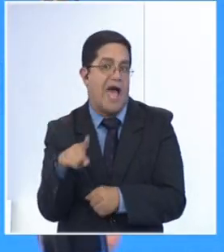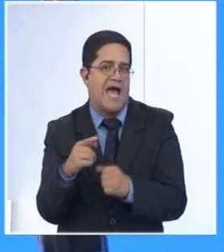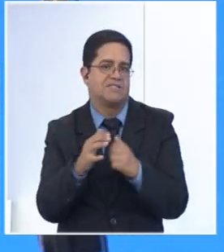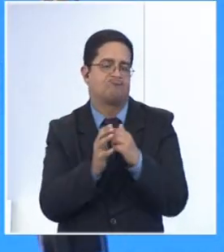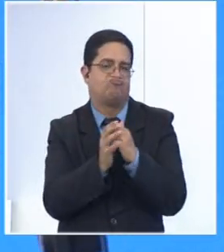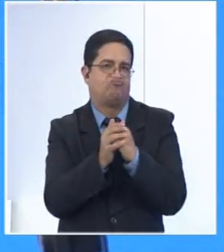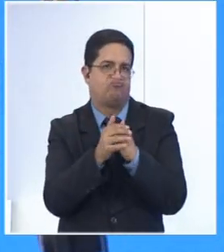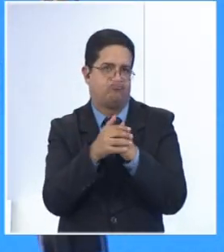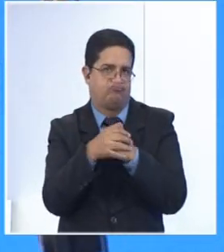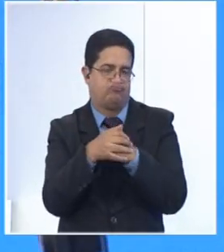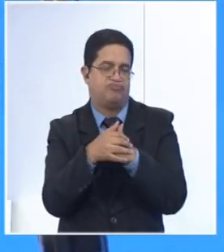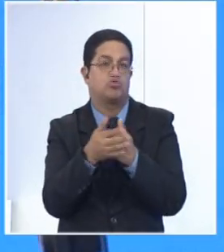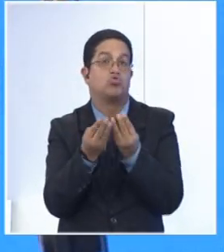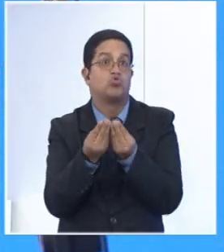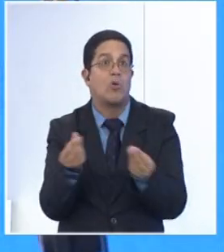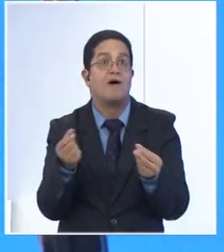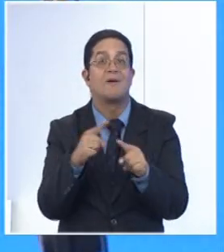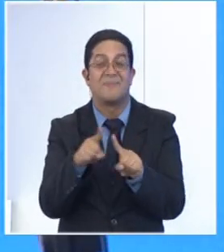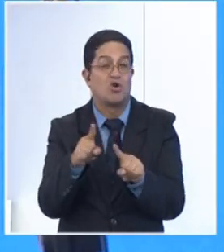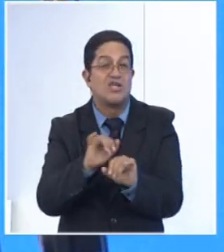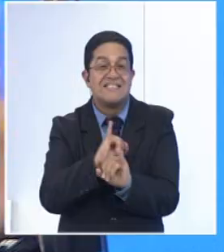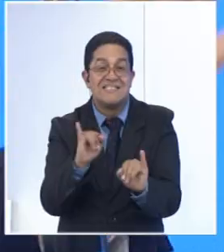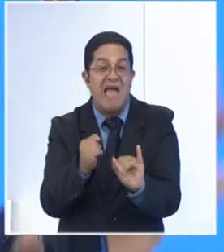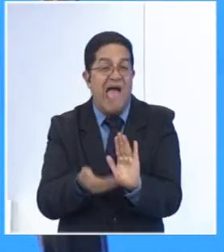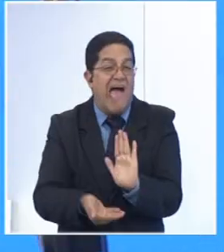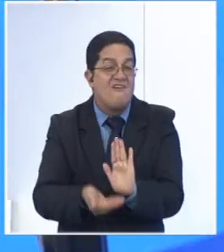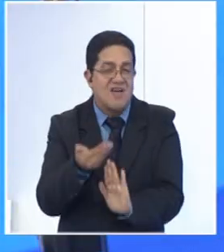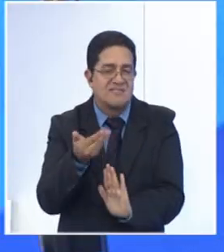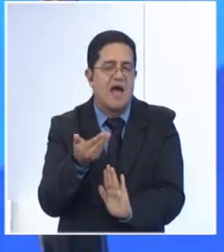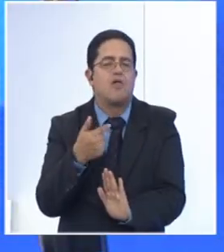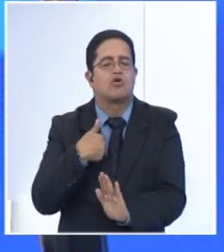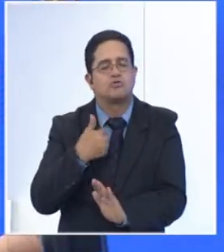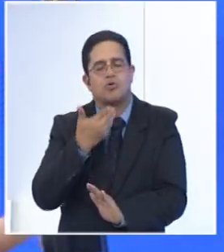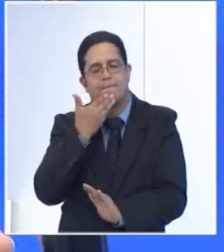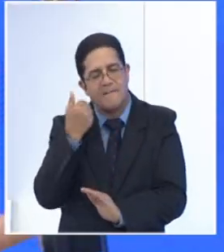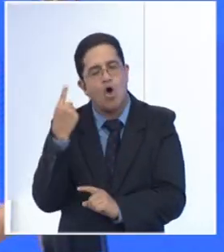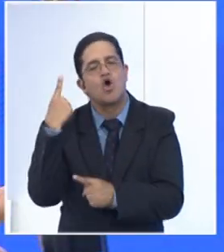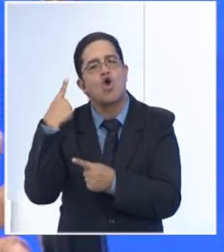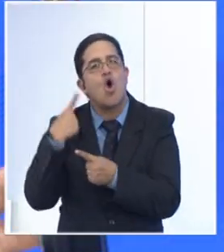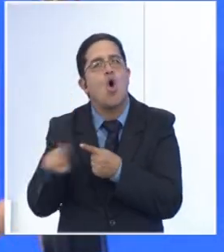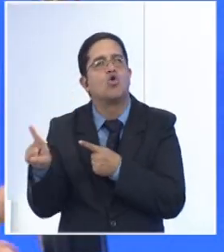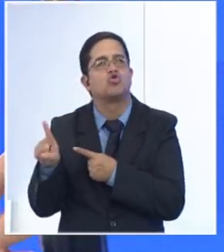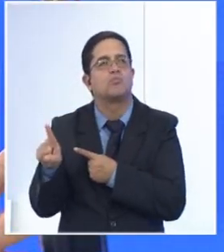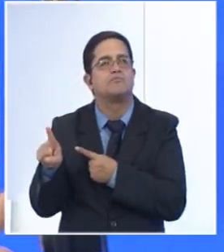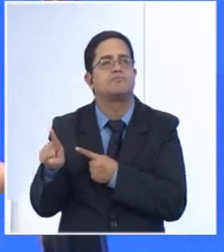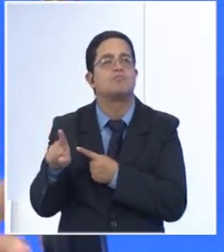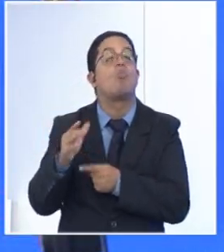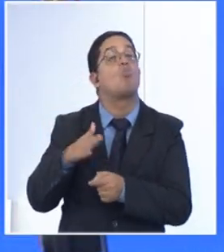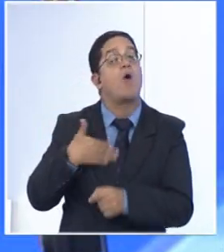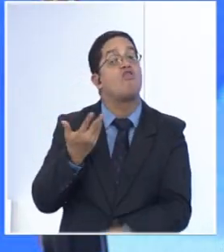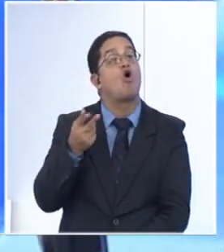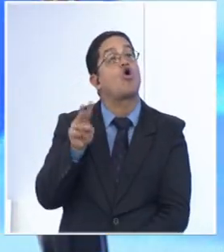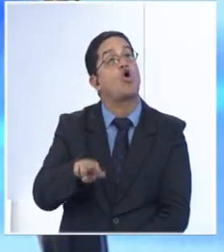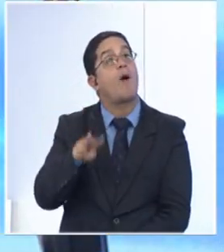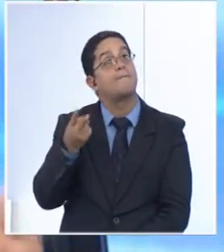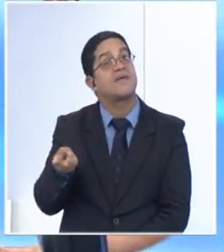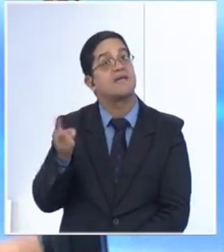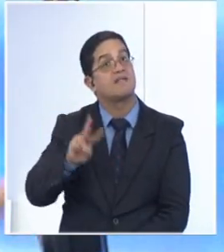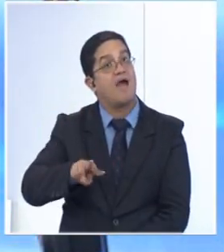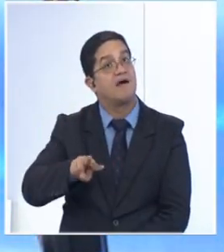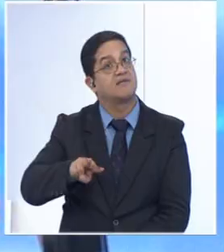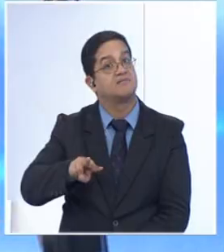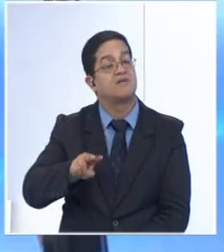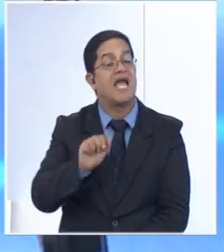moderada, leve, pero ya cuando es muy avanzado, yo prefiero los factores ortobiológicos, inclusive puedo combinarlos, en casos muy especiales puedo combinar